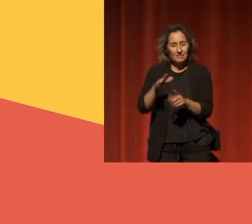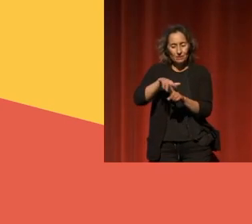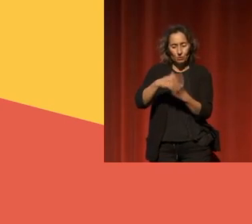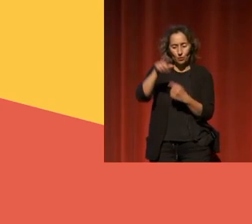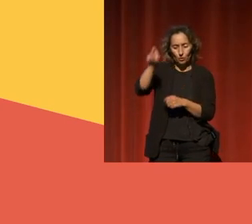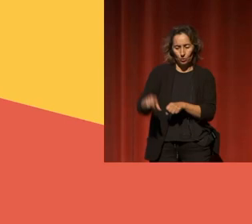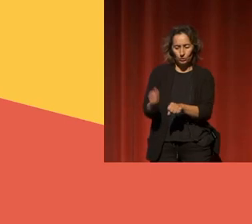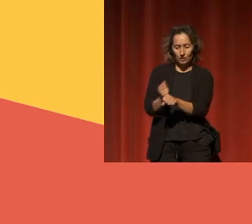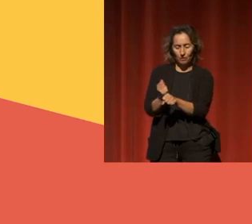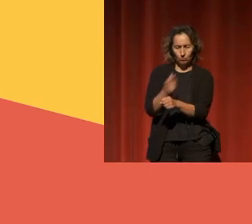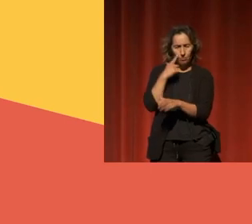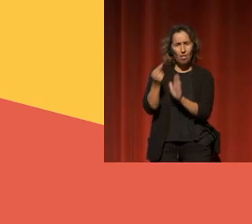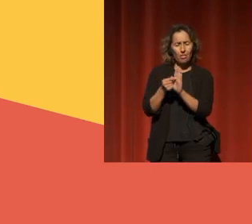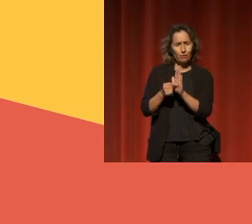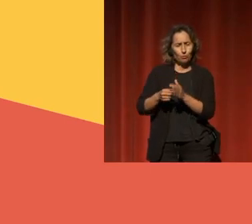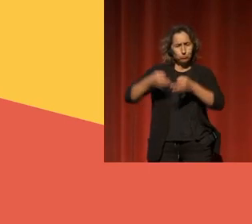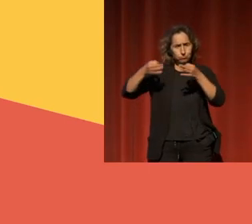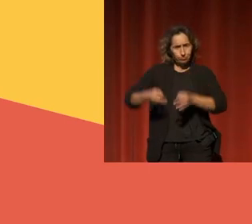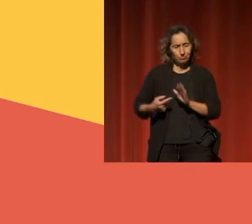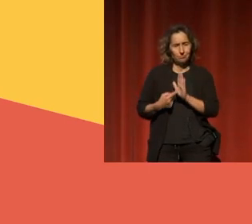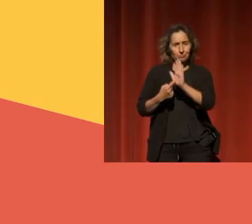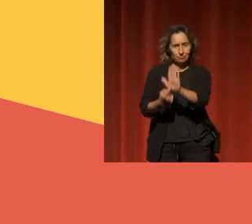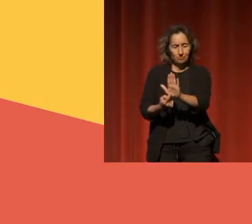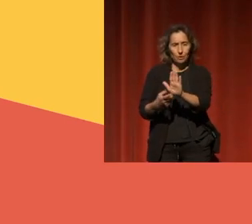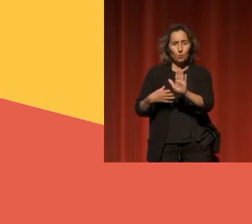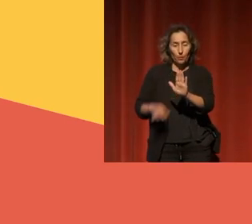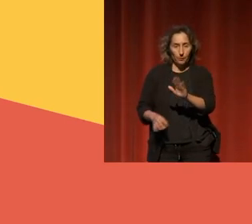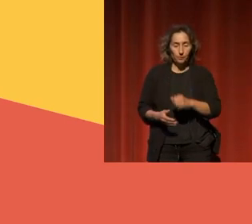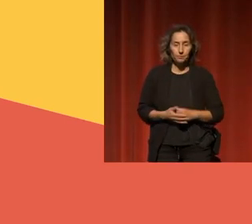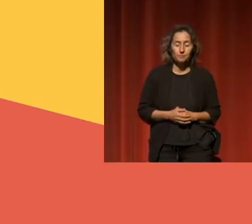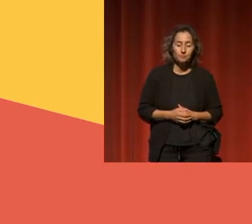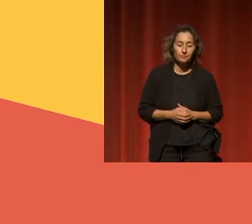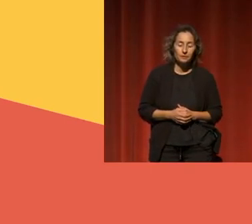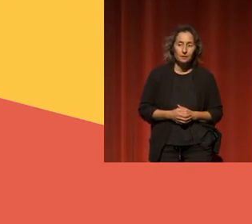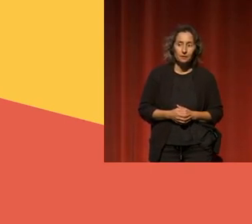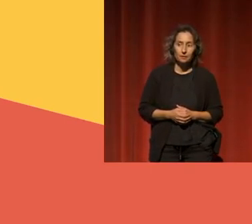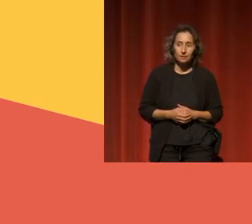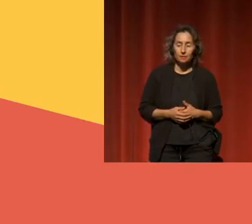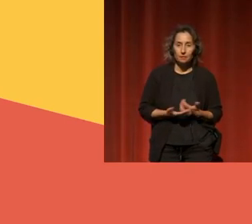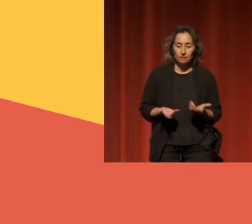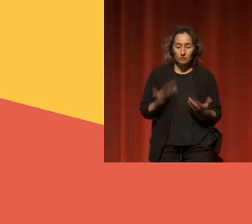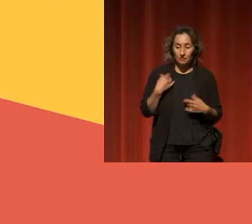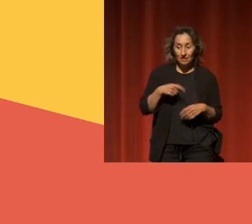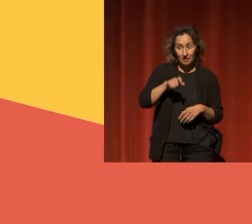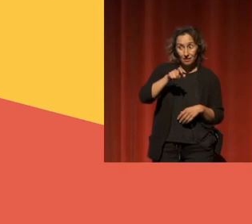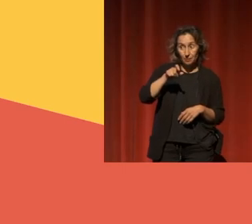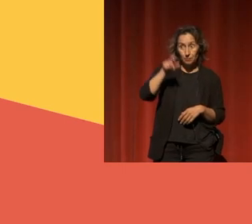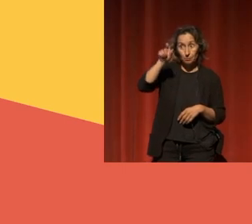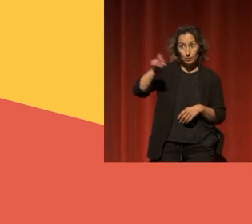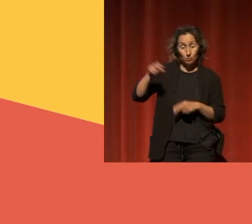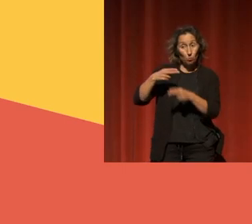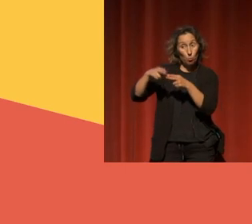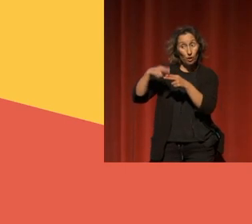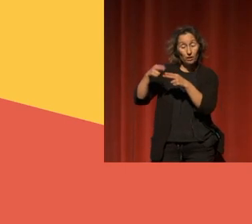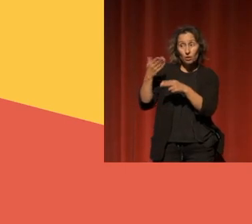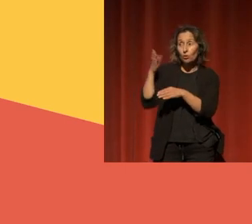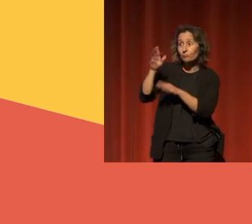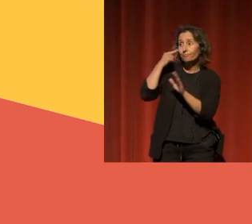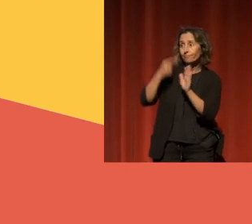personal con datos objetivos y para explicarlo a las personas a los políticos que nos